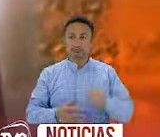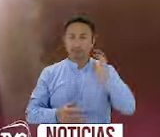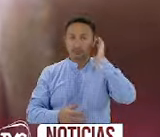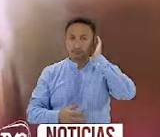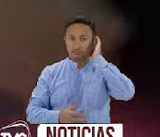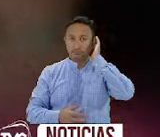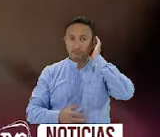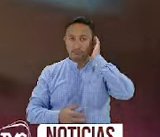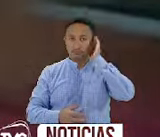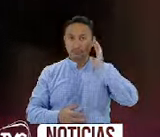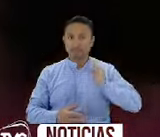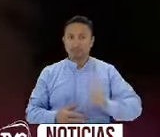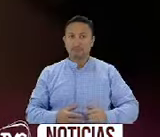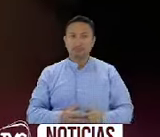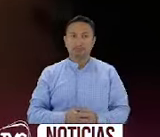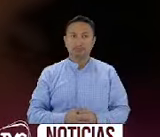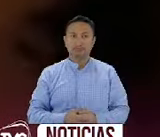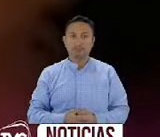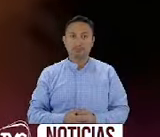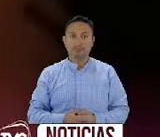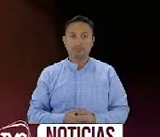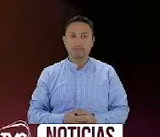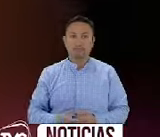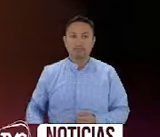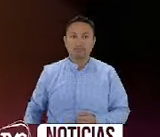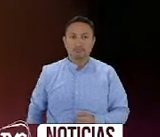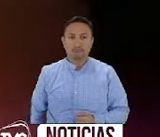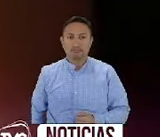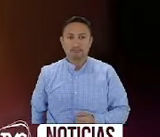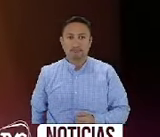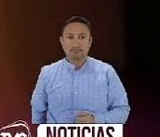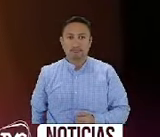Al suelo, Policía Nacional, exclamaron los gendarmes.